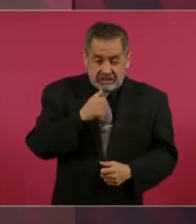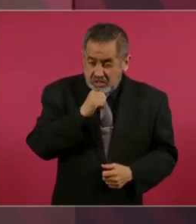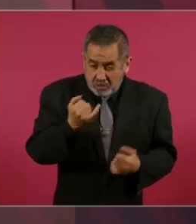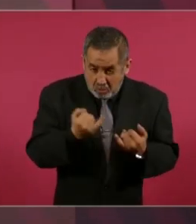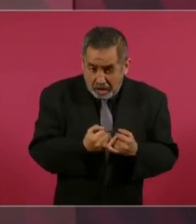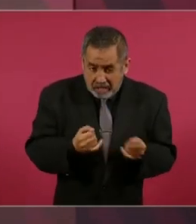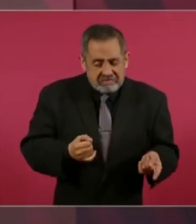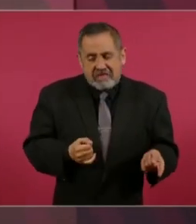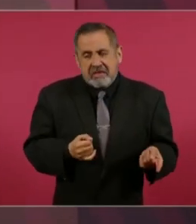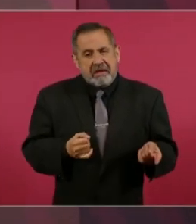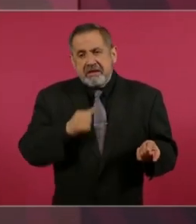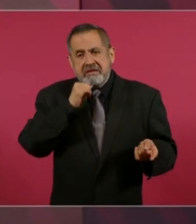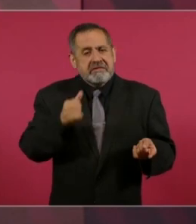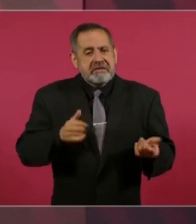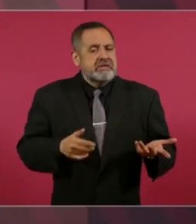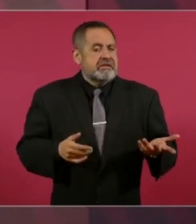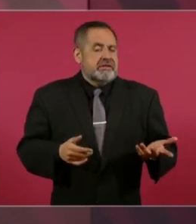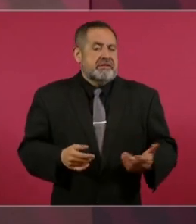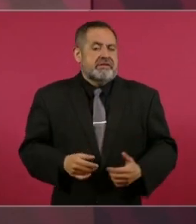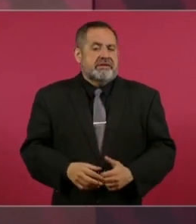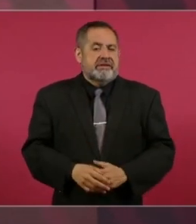Si